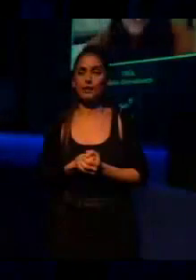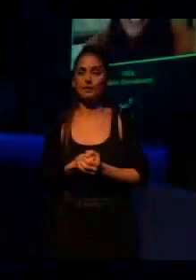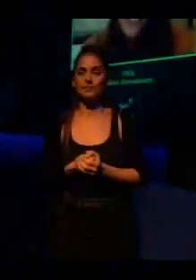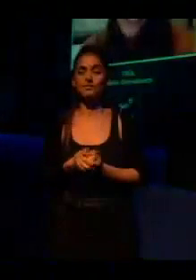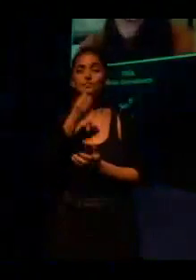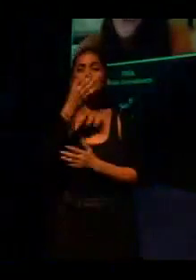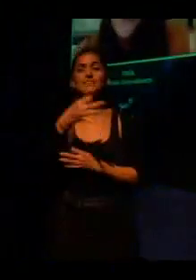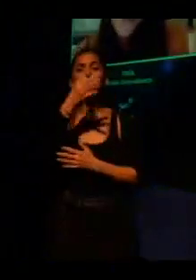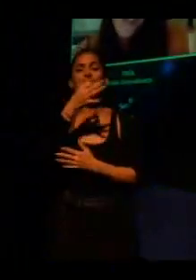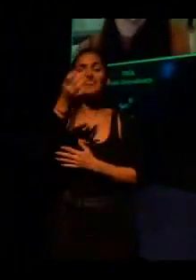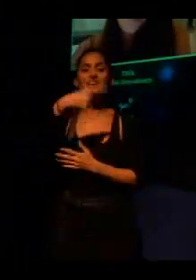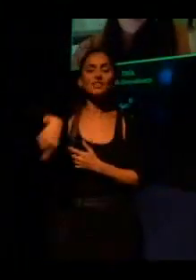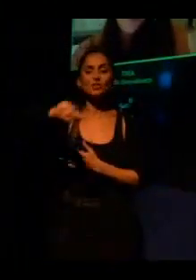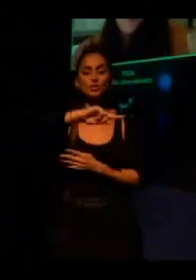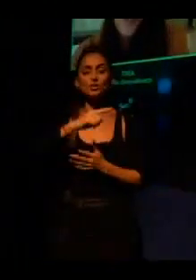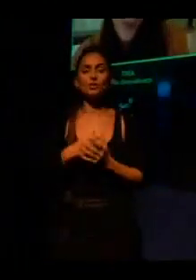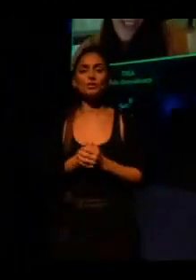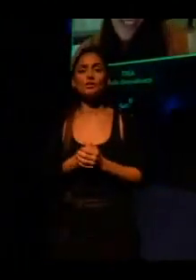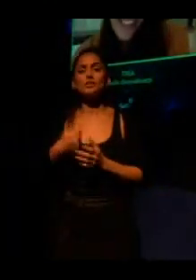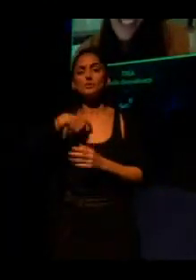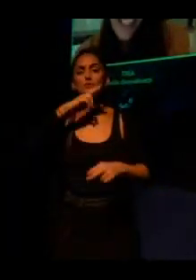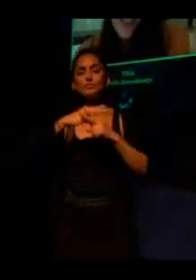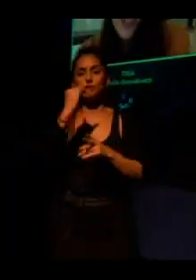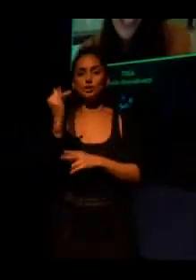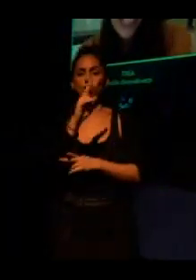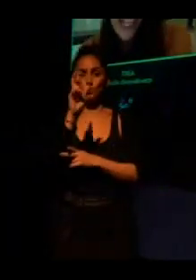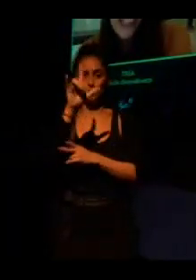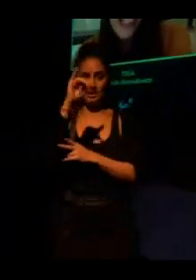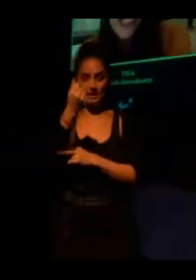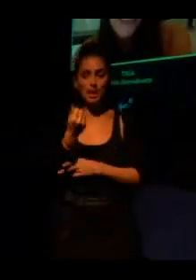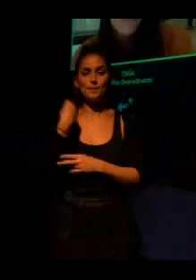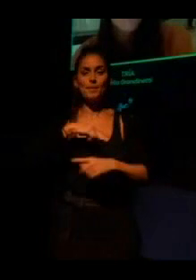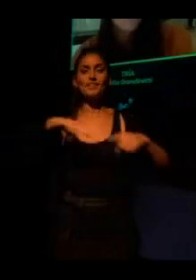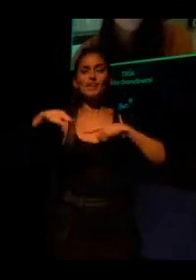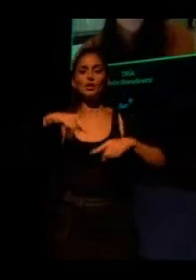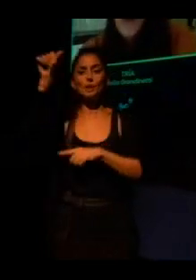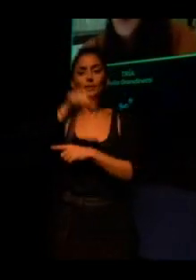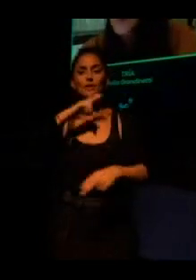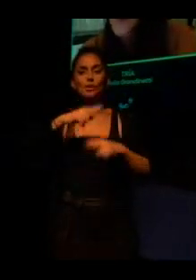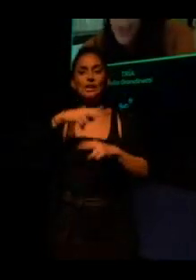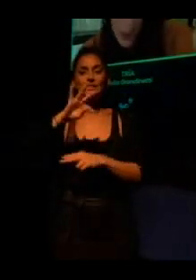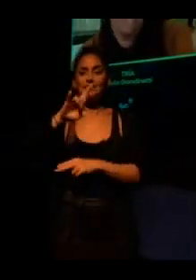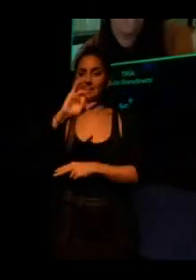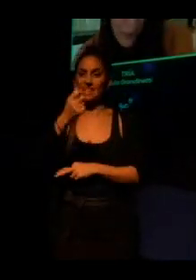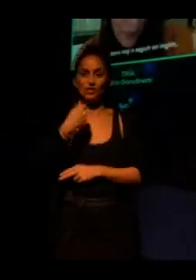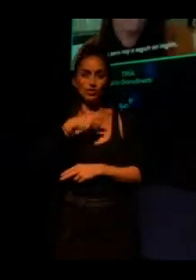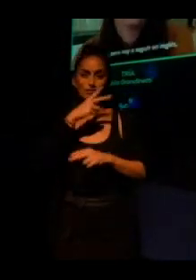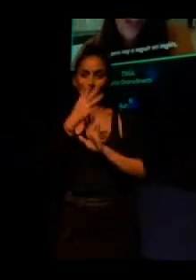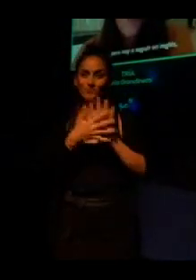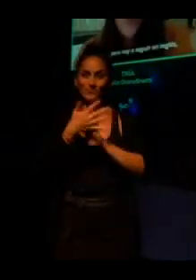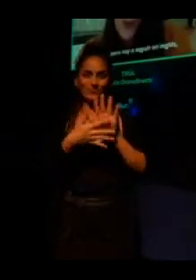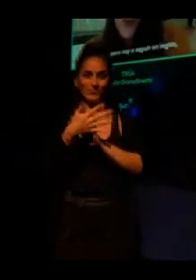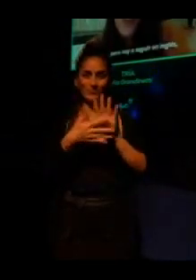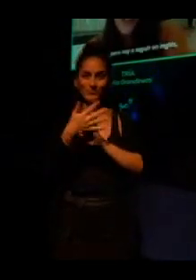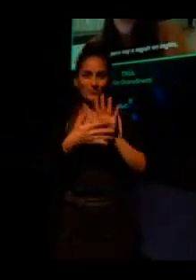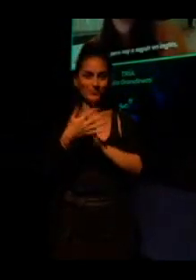Buenas tardes a todos. Soy Julia, la directora de TRIA, y no hablo español. So, I'm